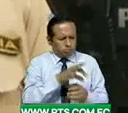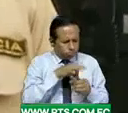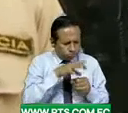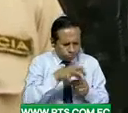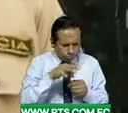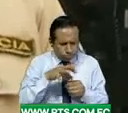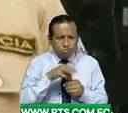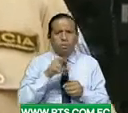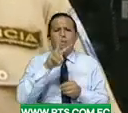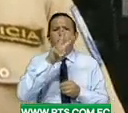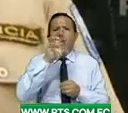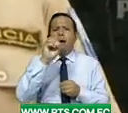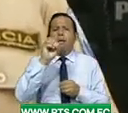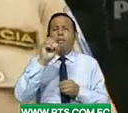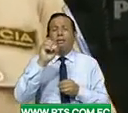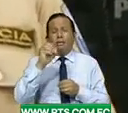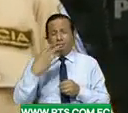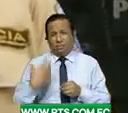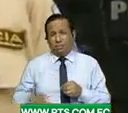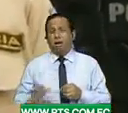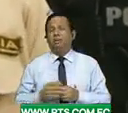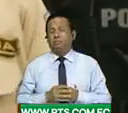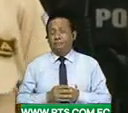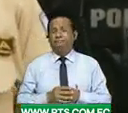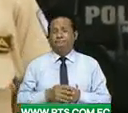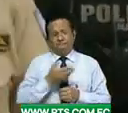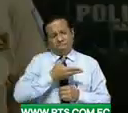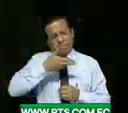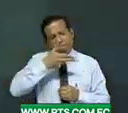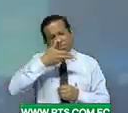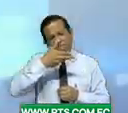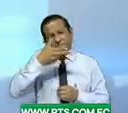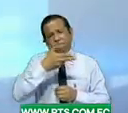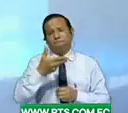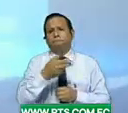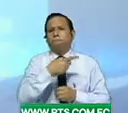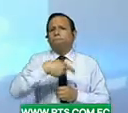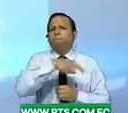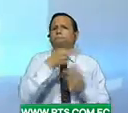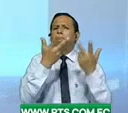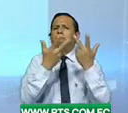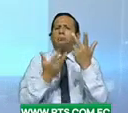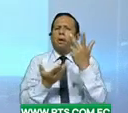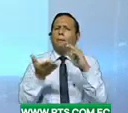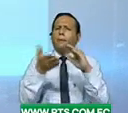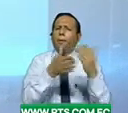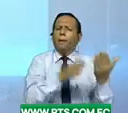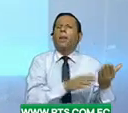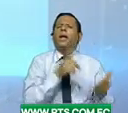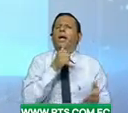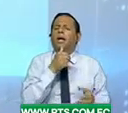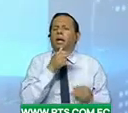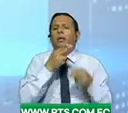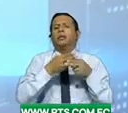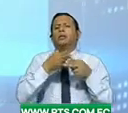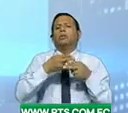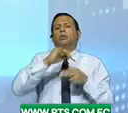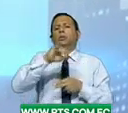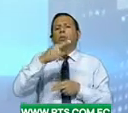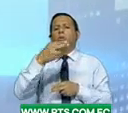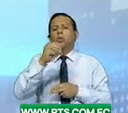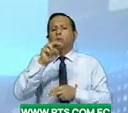milímetros, el resto calibre 380. Las víctimas mortales fueron identificadas como Johnny Macías Collantes,